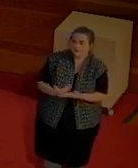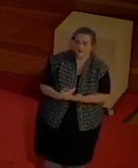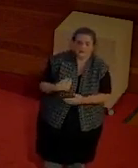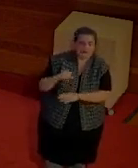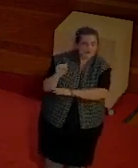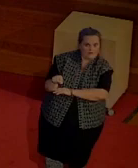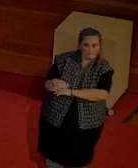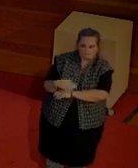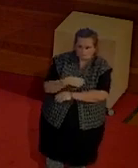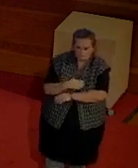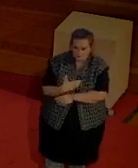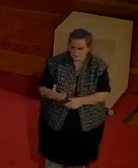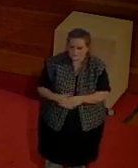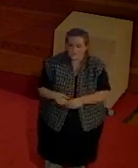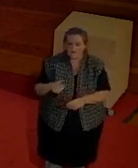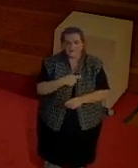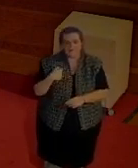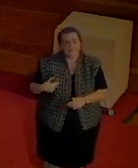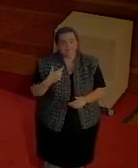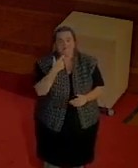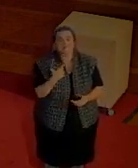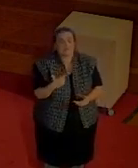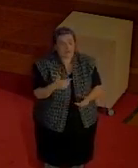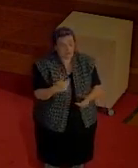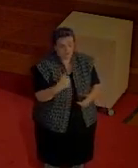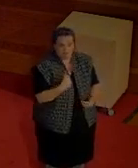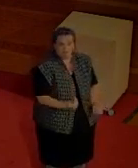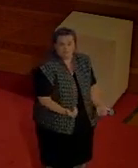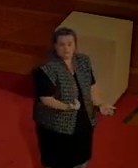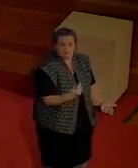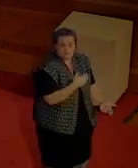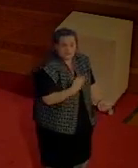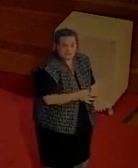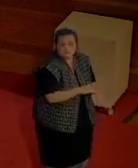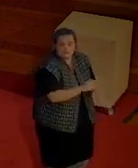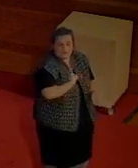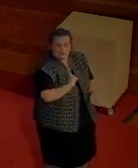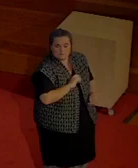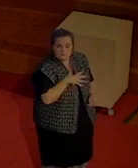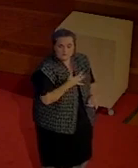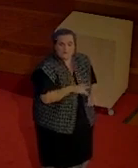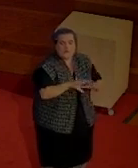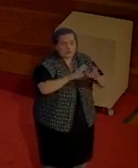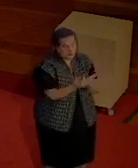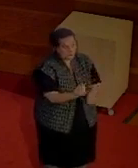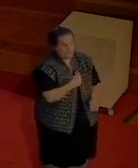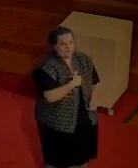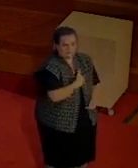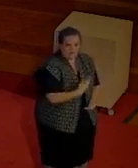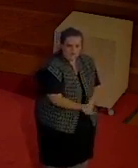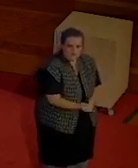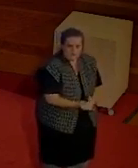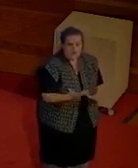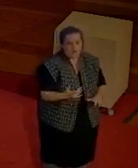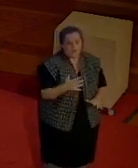plantea es como he dicho antes quiero mi espacio en el juego el que me corresponde por ser lo que soy Aunque cuando repartiste las